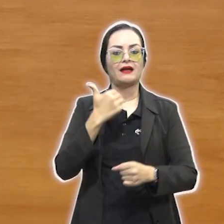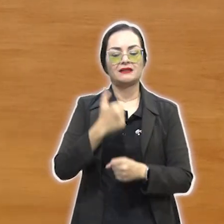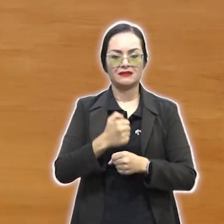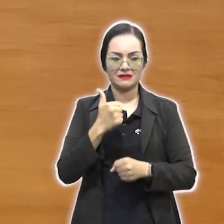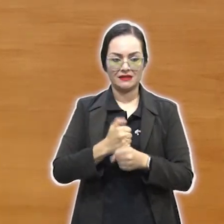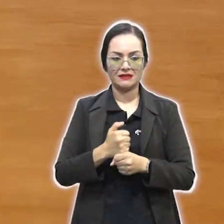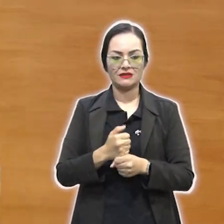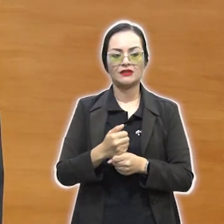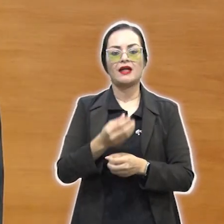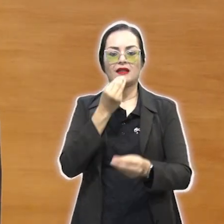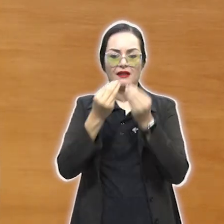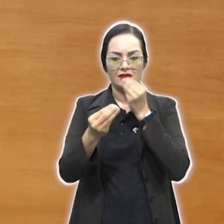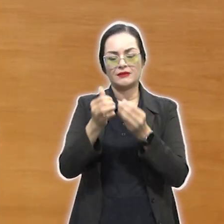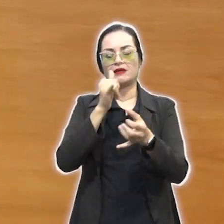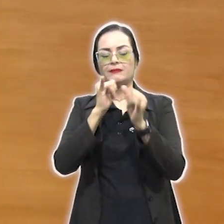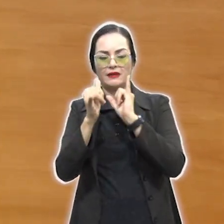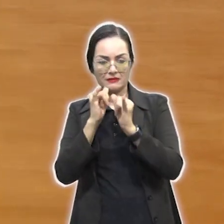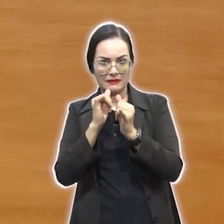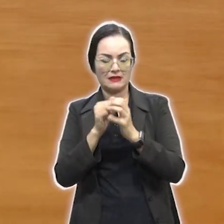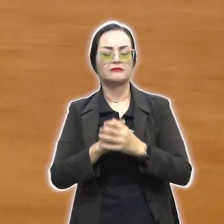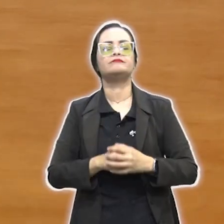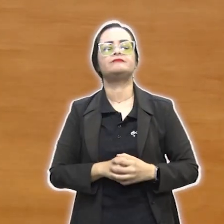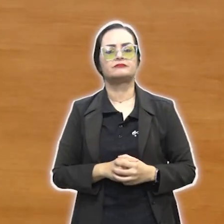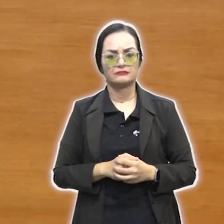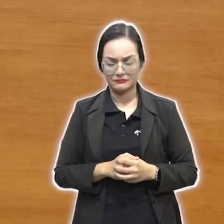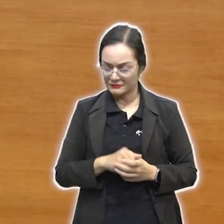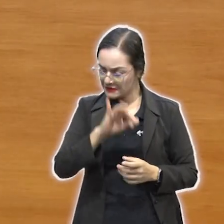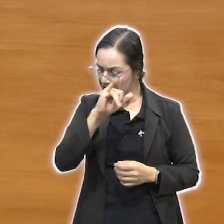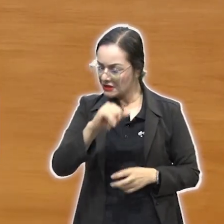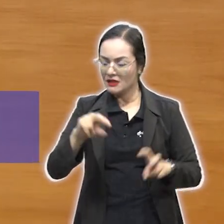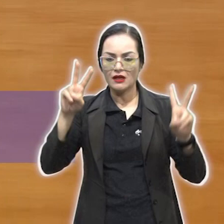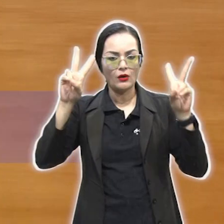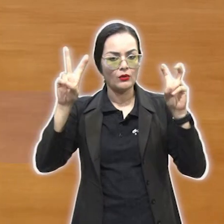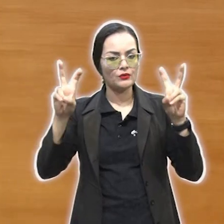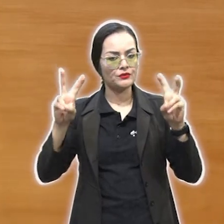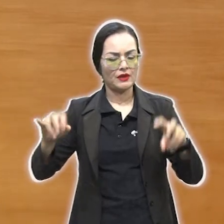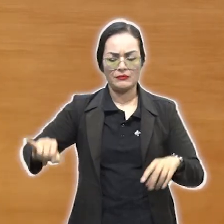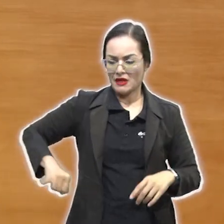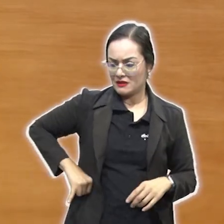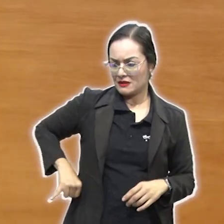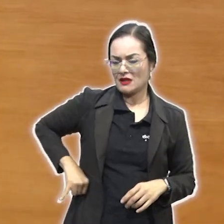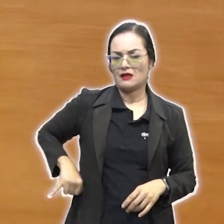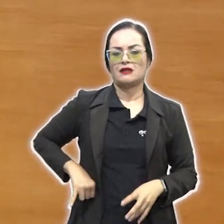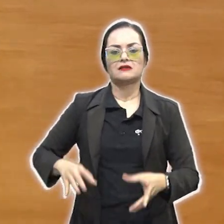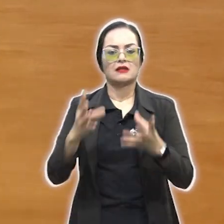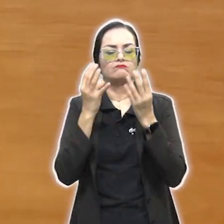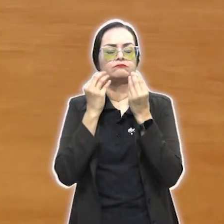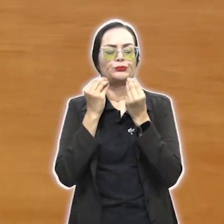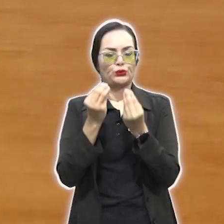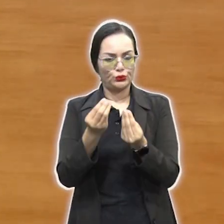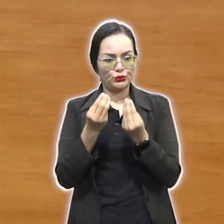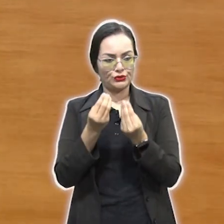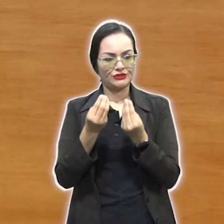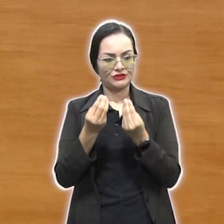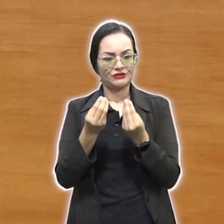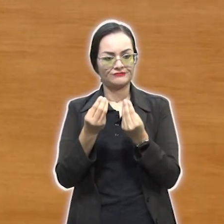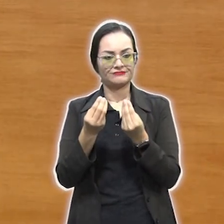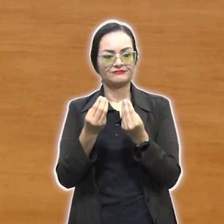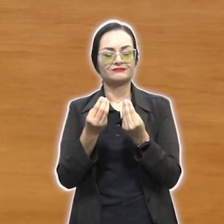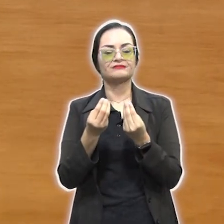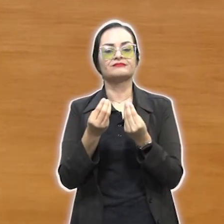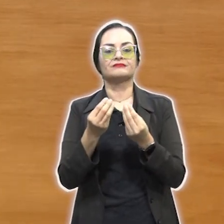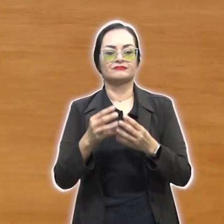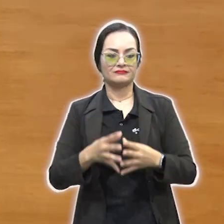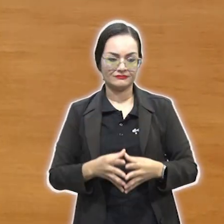bebidas. La verdad a mí me pareció pues un tema bastante interesante y